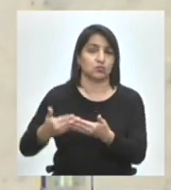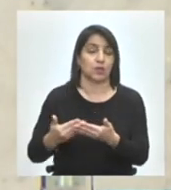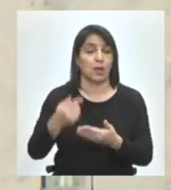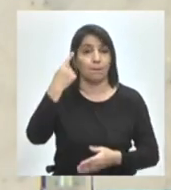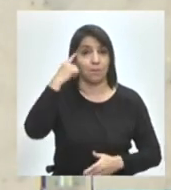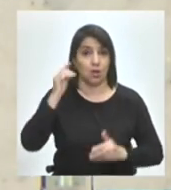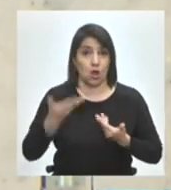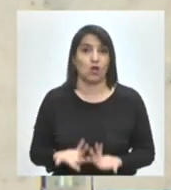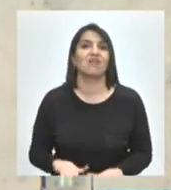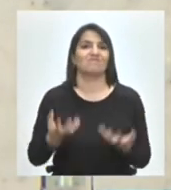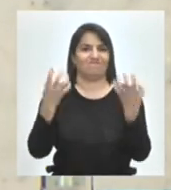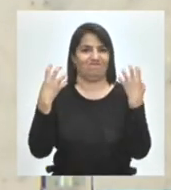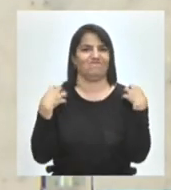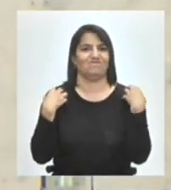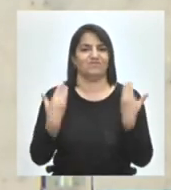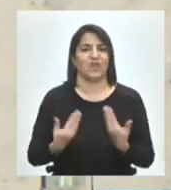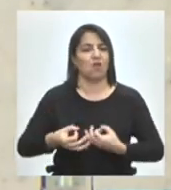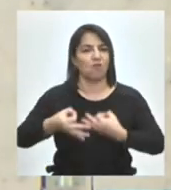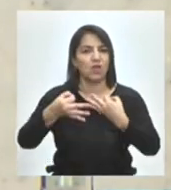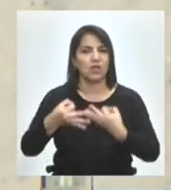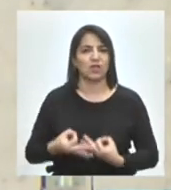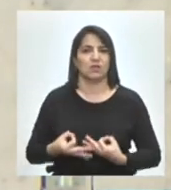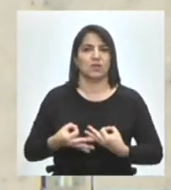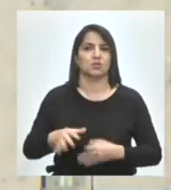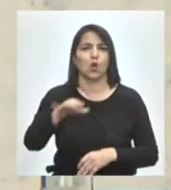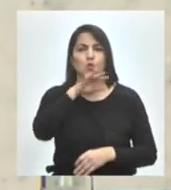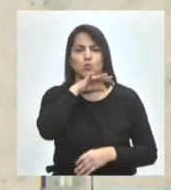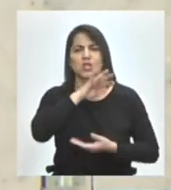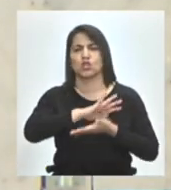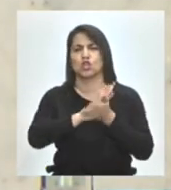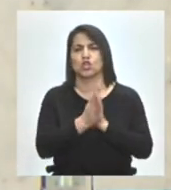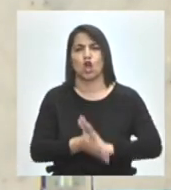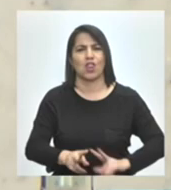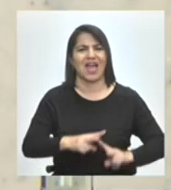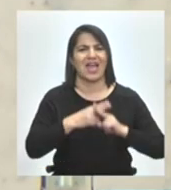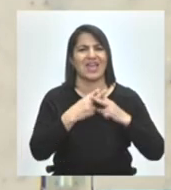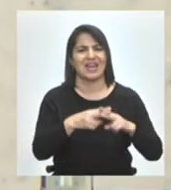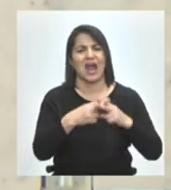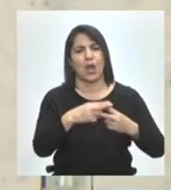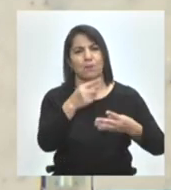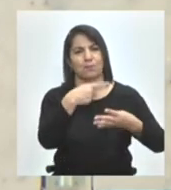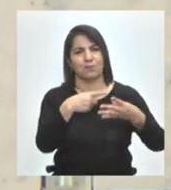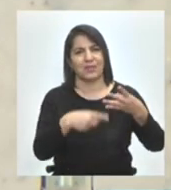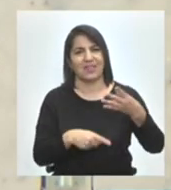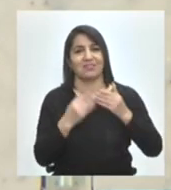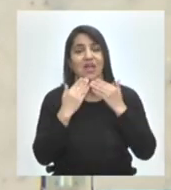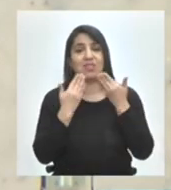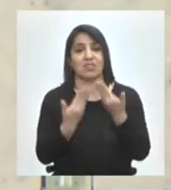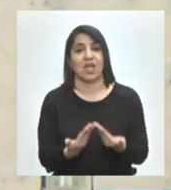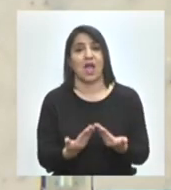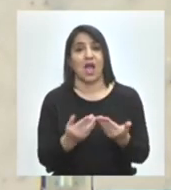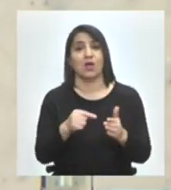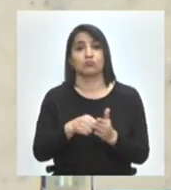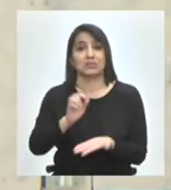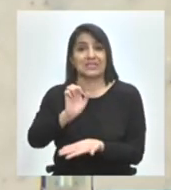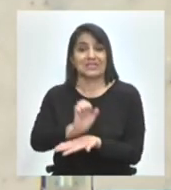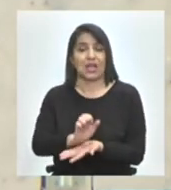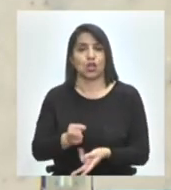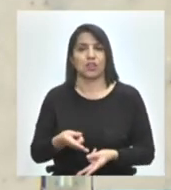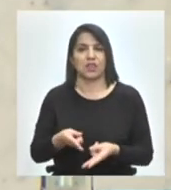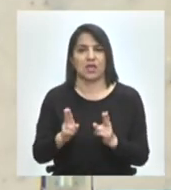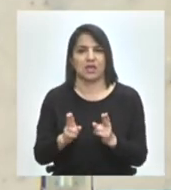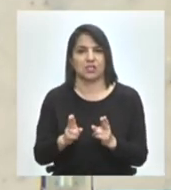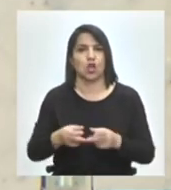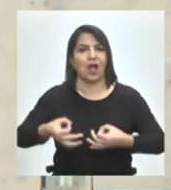cargo, con firmeza y utilizando todas las herramientas que entrega nuestro Estado de Derecho